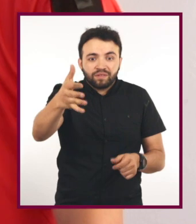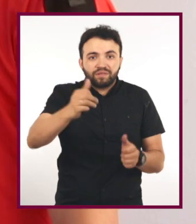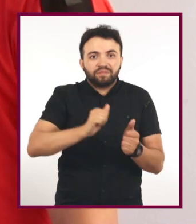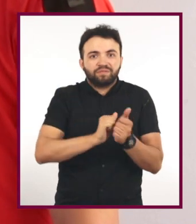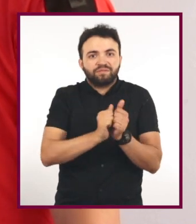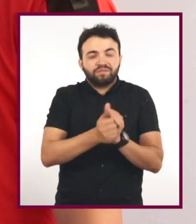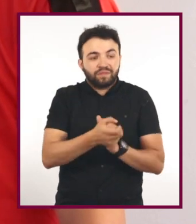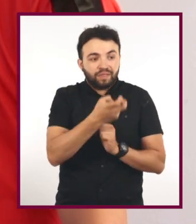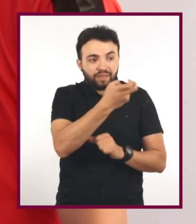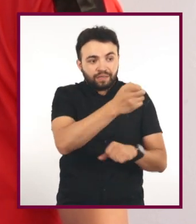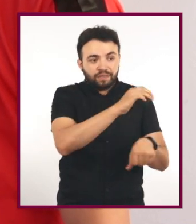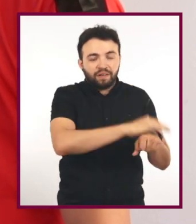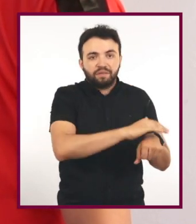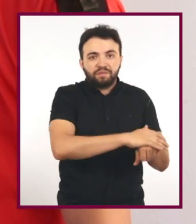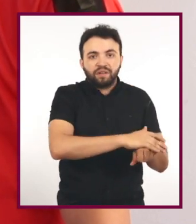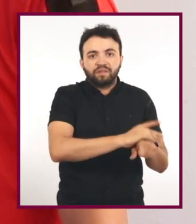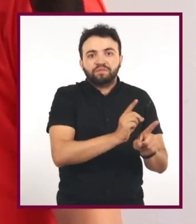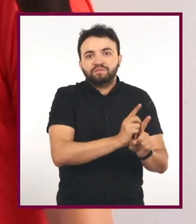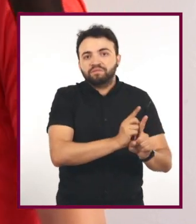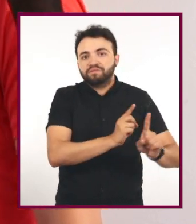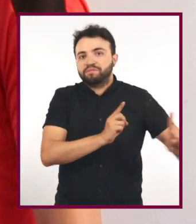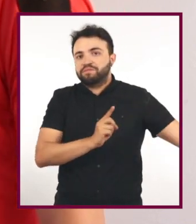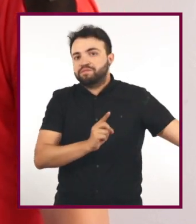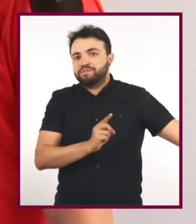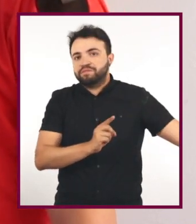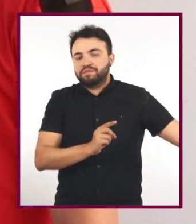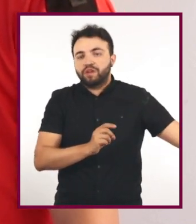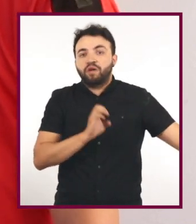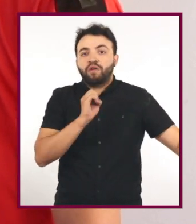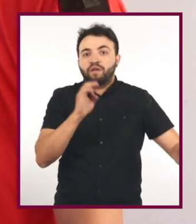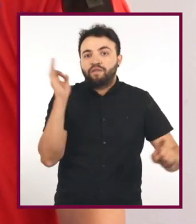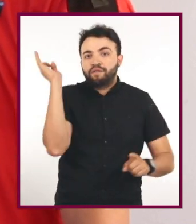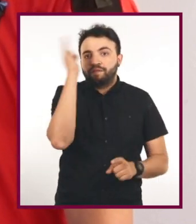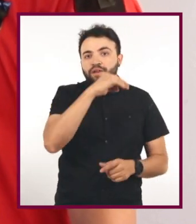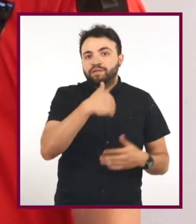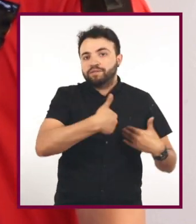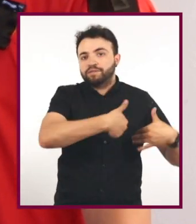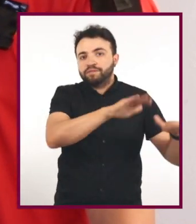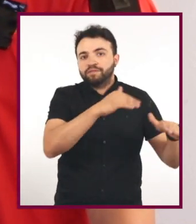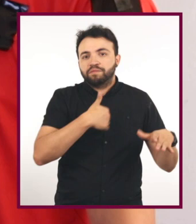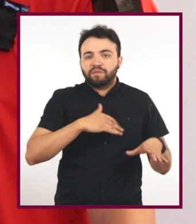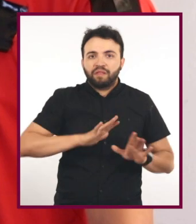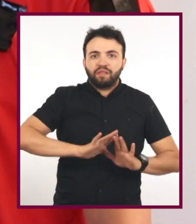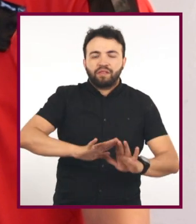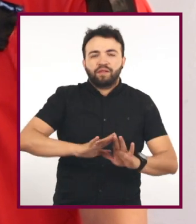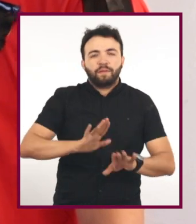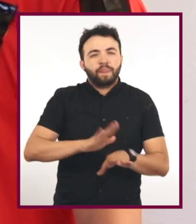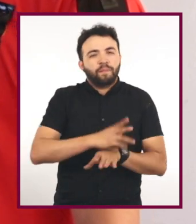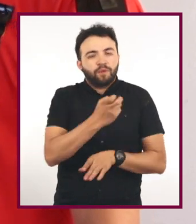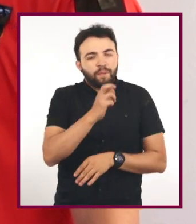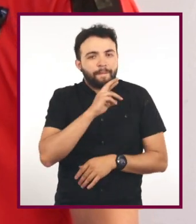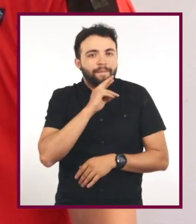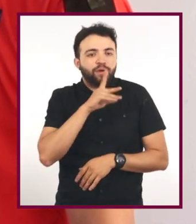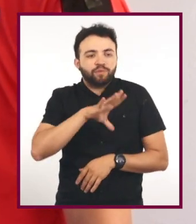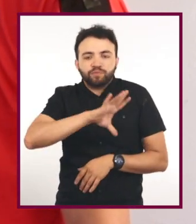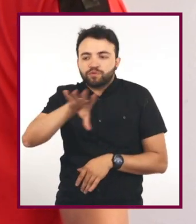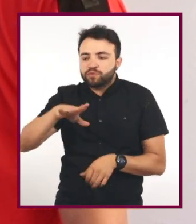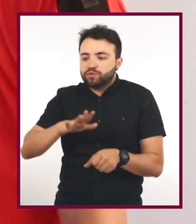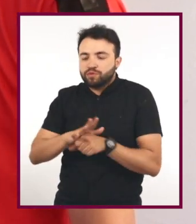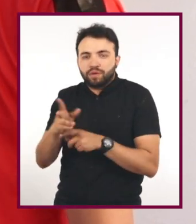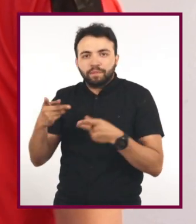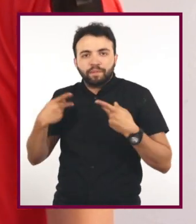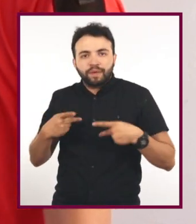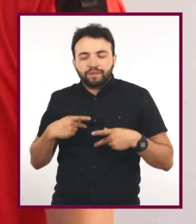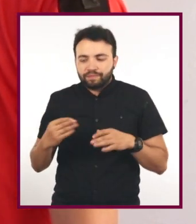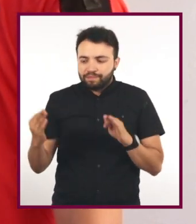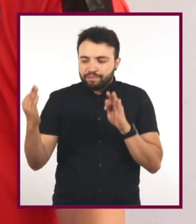disque amigos te van a abandonar o traicionar. Por eso siempre es mejor buscar a personas con las que te identifiques,